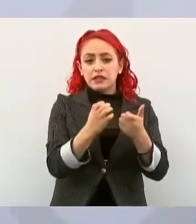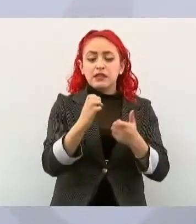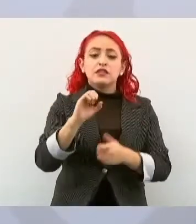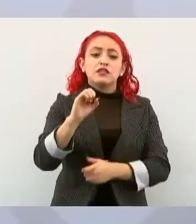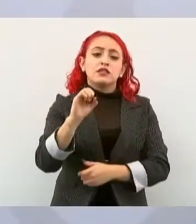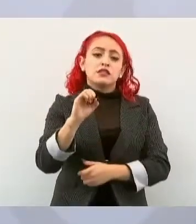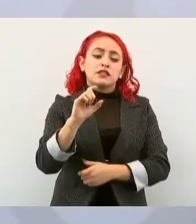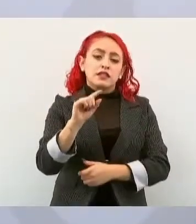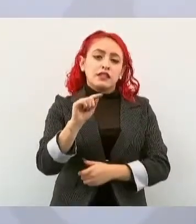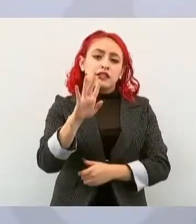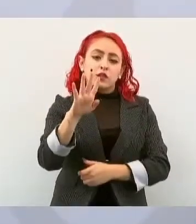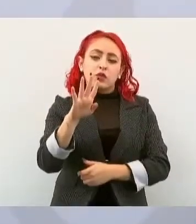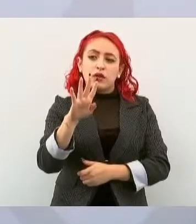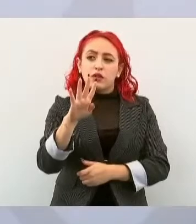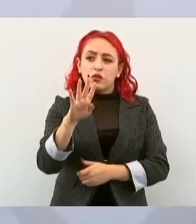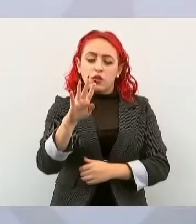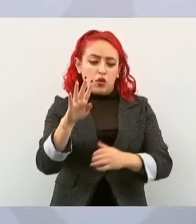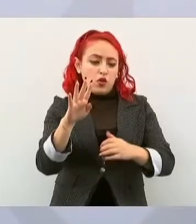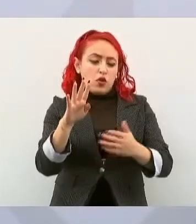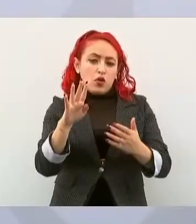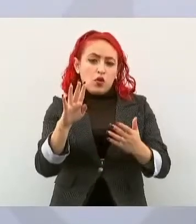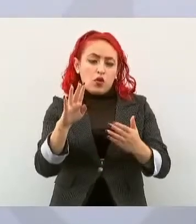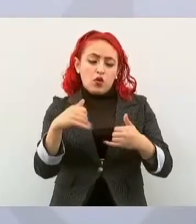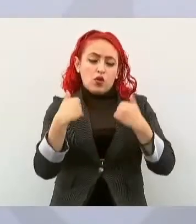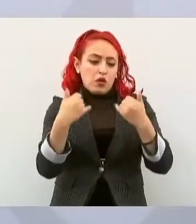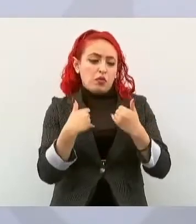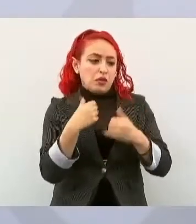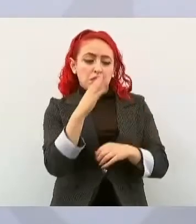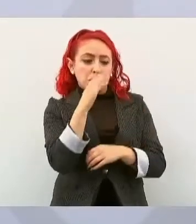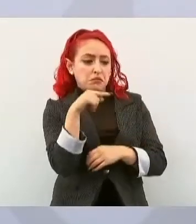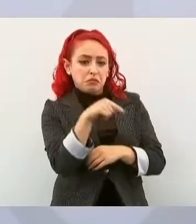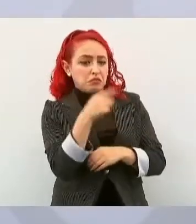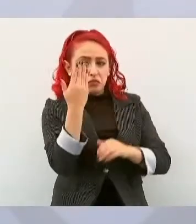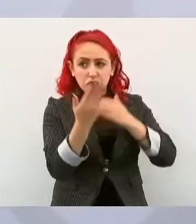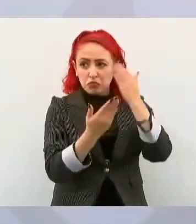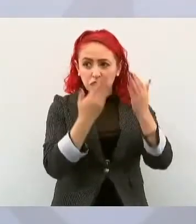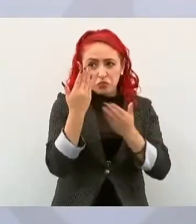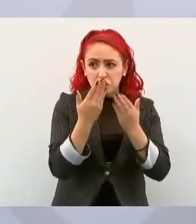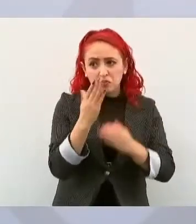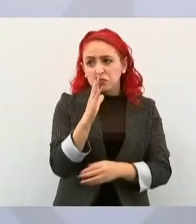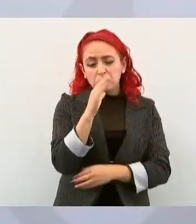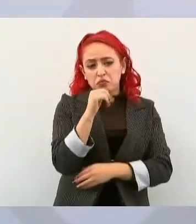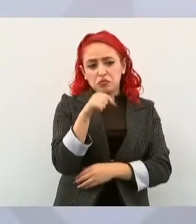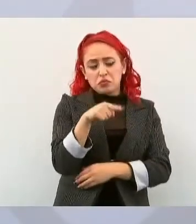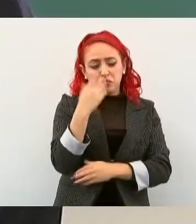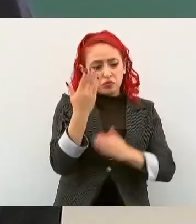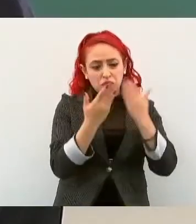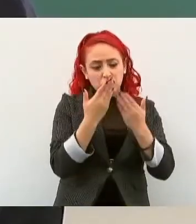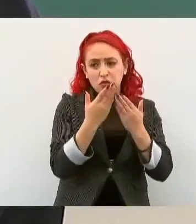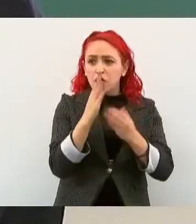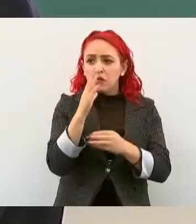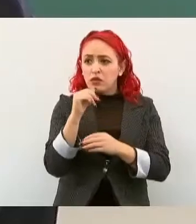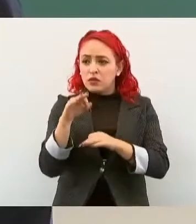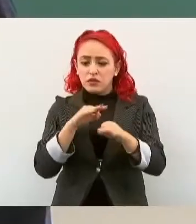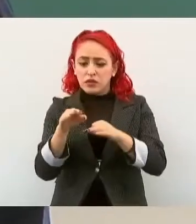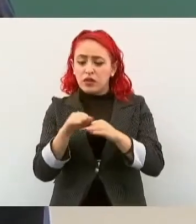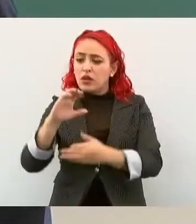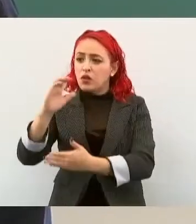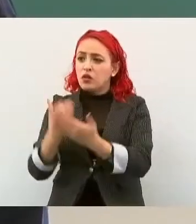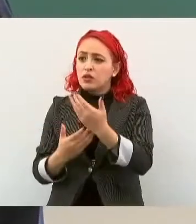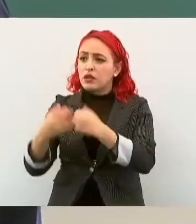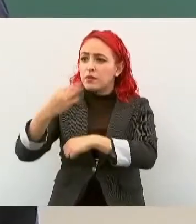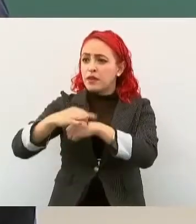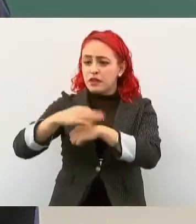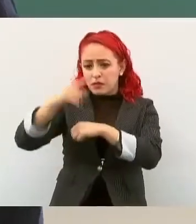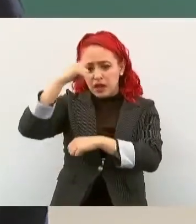6,764 jóvenes, los que ya no tienen posibilidades de estudiar o no tienen trabajo, se les contrata